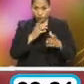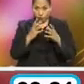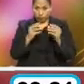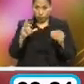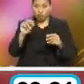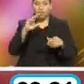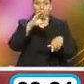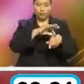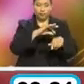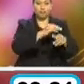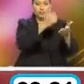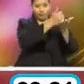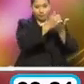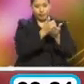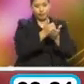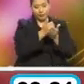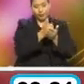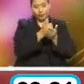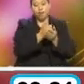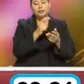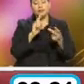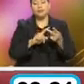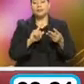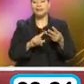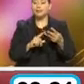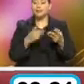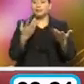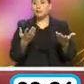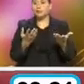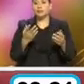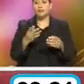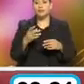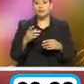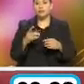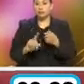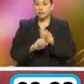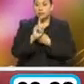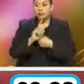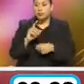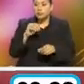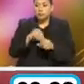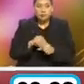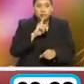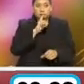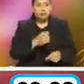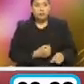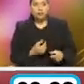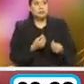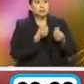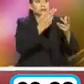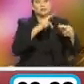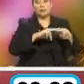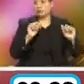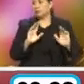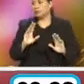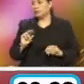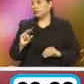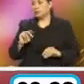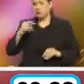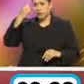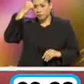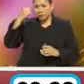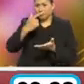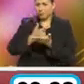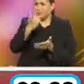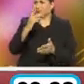vamos con un especialista, ¿no? Y bueno, no hay que ocultar el problema porque luego es, híjole, no hay que decirle a nadie, no es un